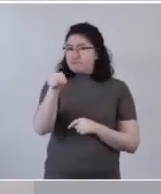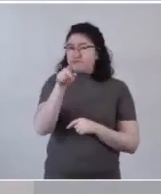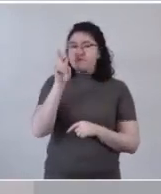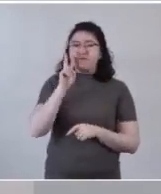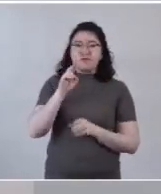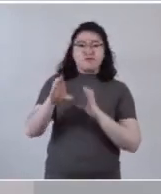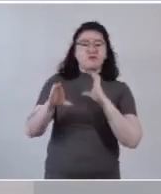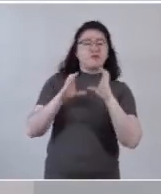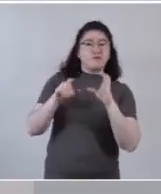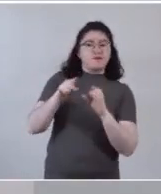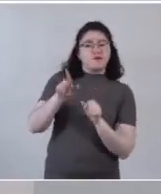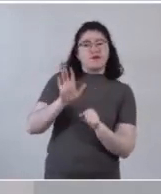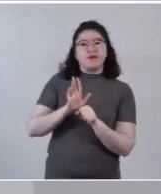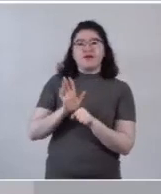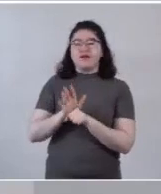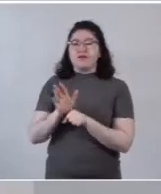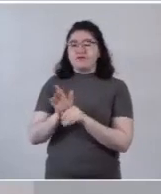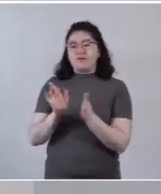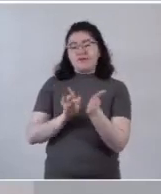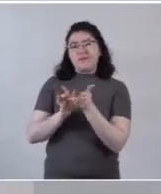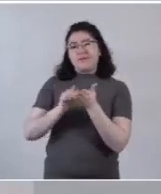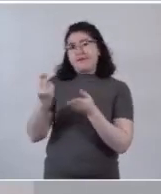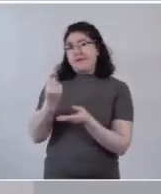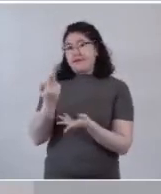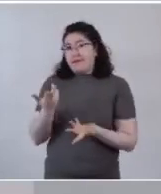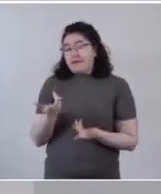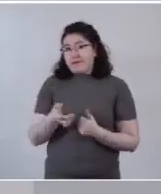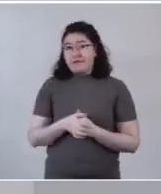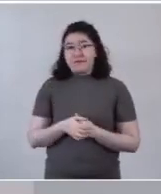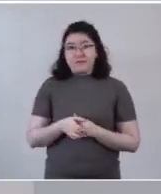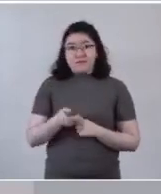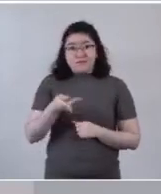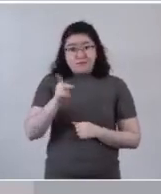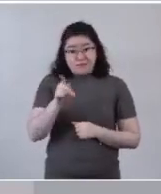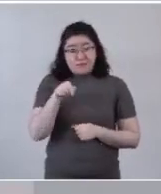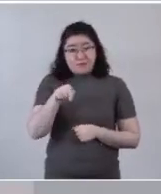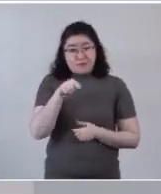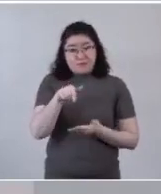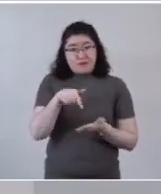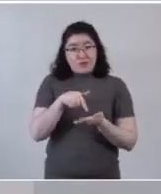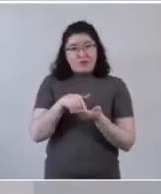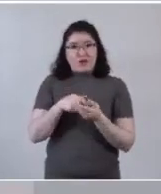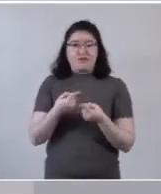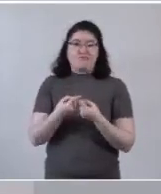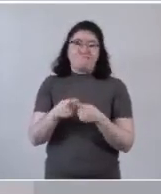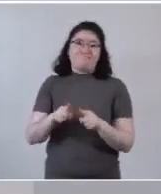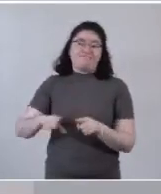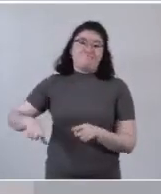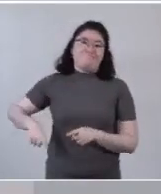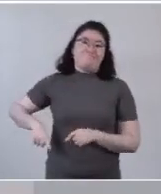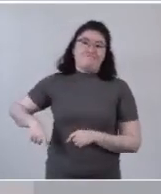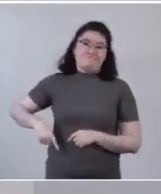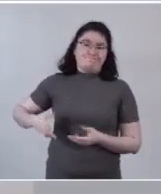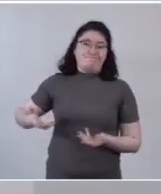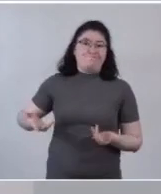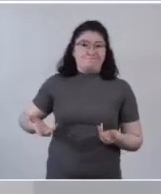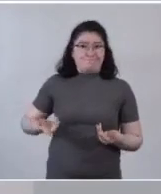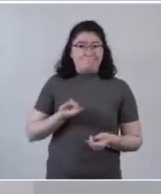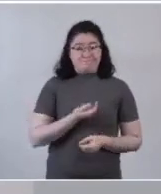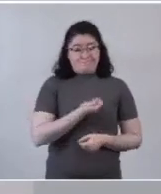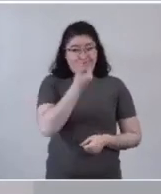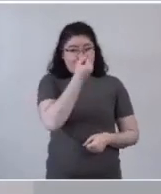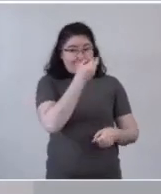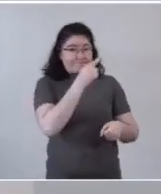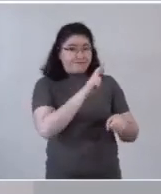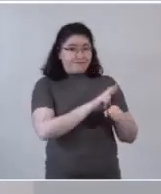en comunicación y en apoyo para lo que requieran, pero ahí pues es una área distinta del gobierno, entonces primero va Secretaría de